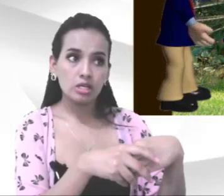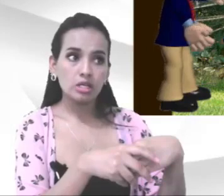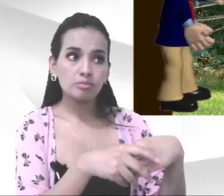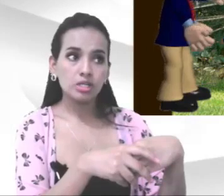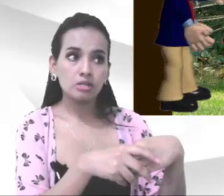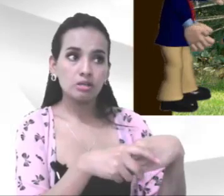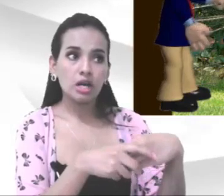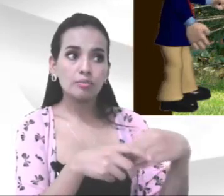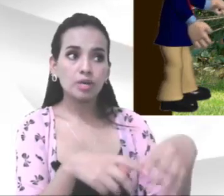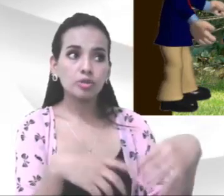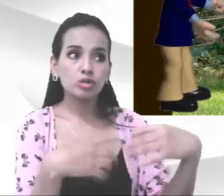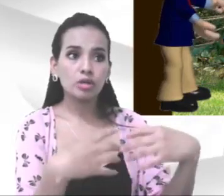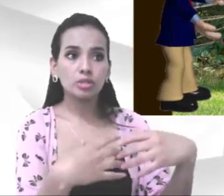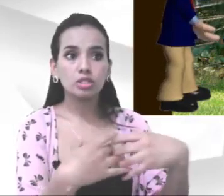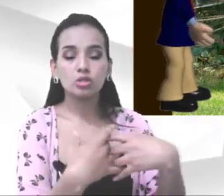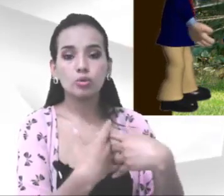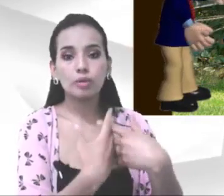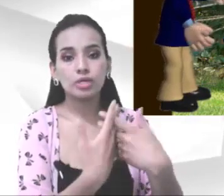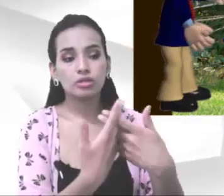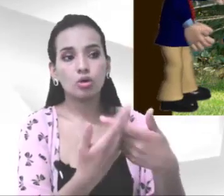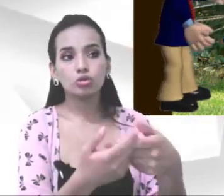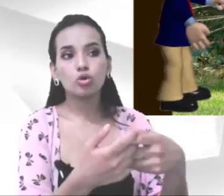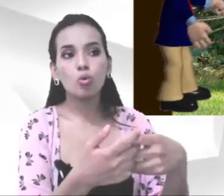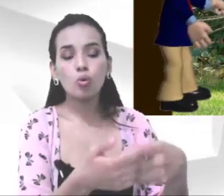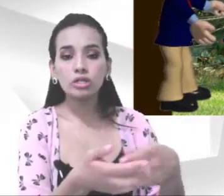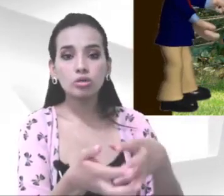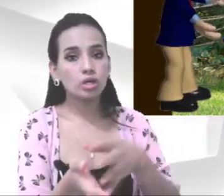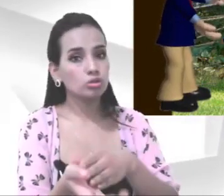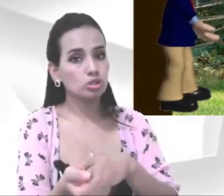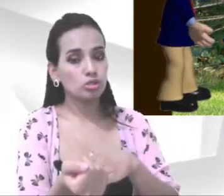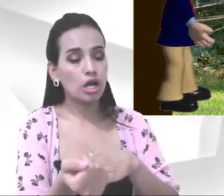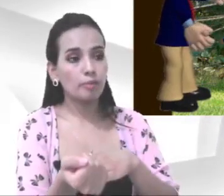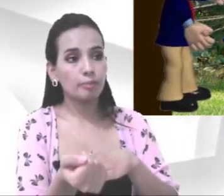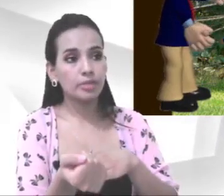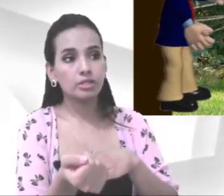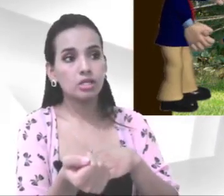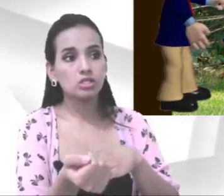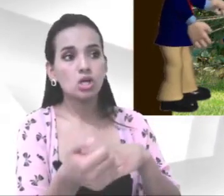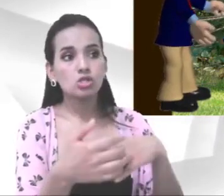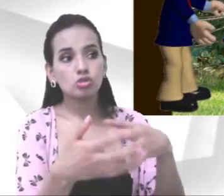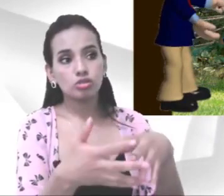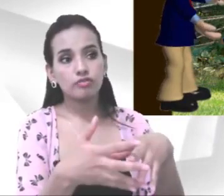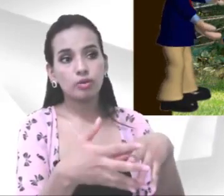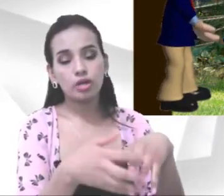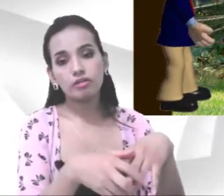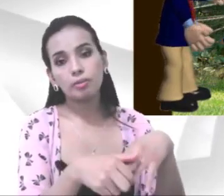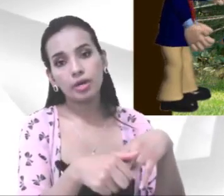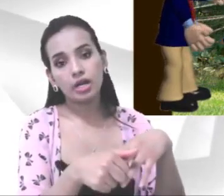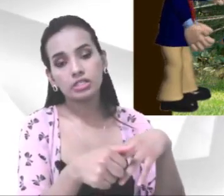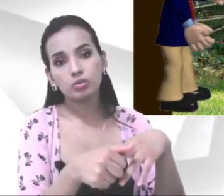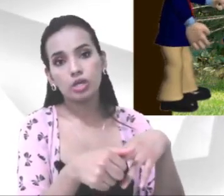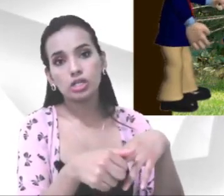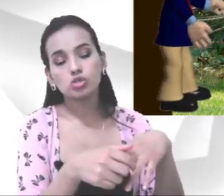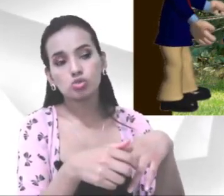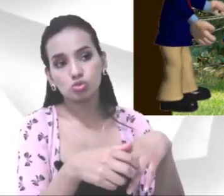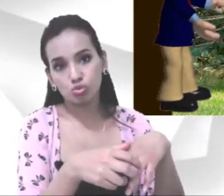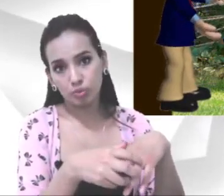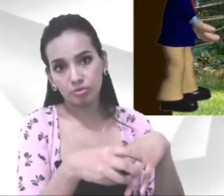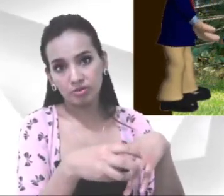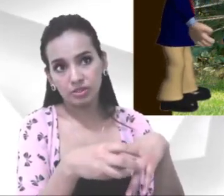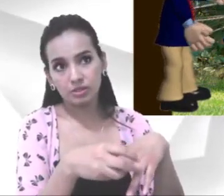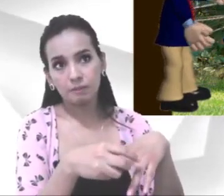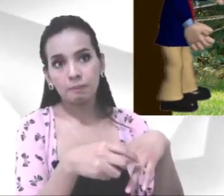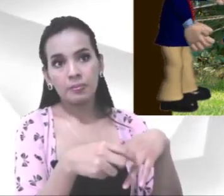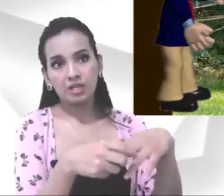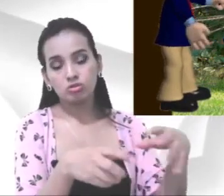también cambiar periódicamente de un ambiente a otro cuando las condiciones ambientales son desfavorables para asegurar su